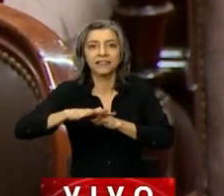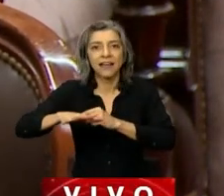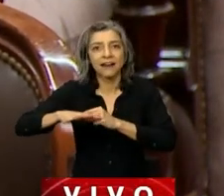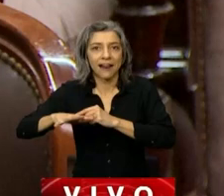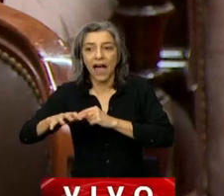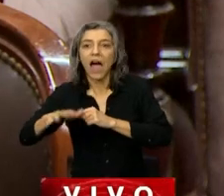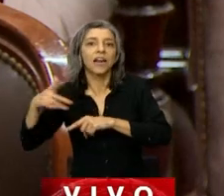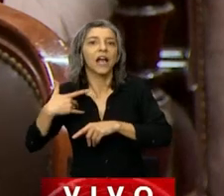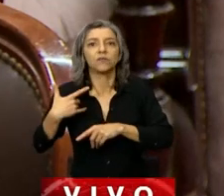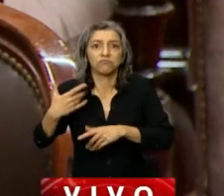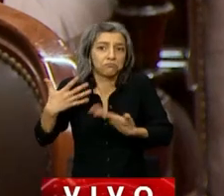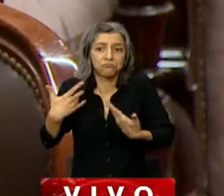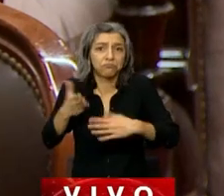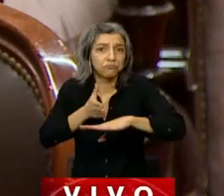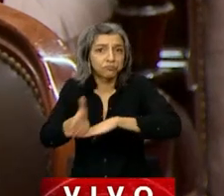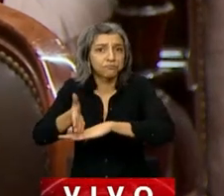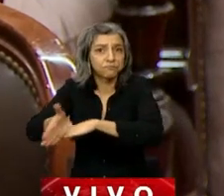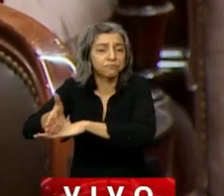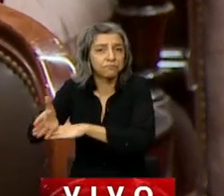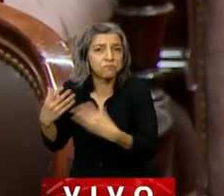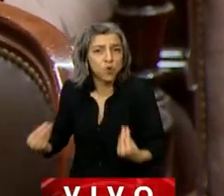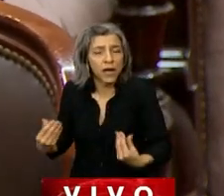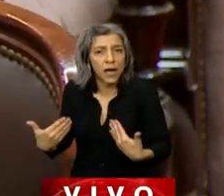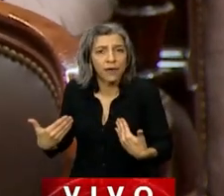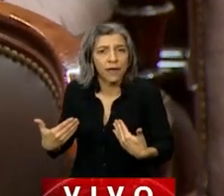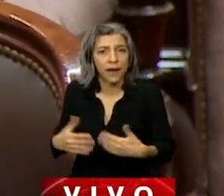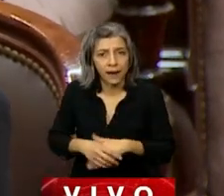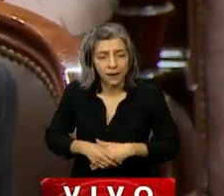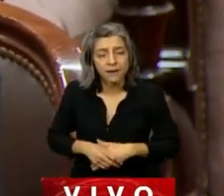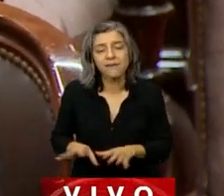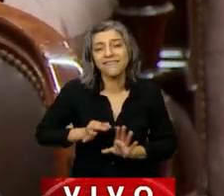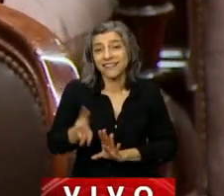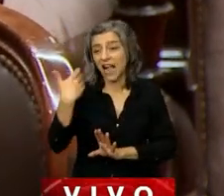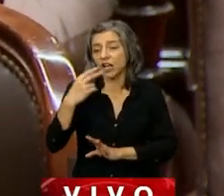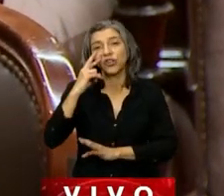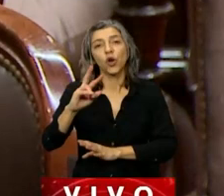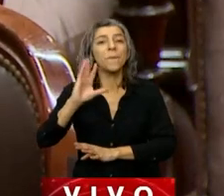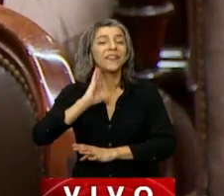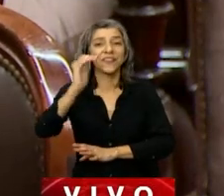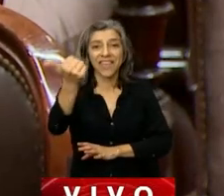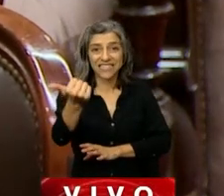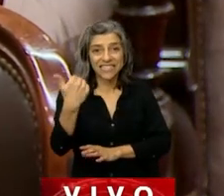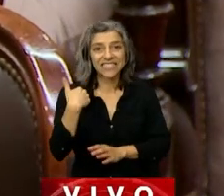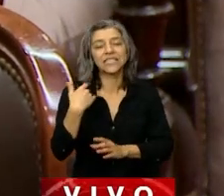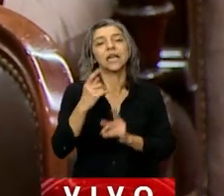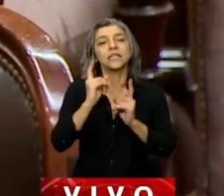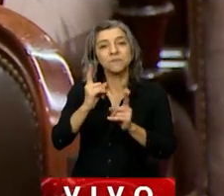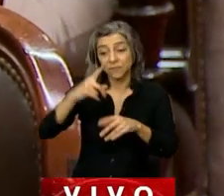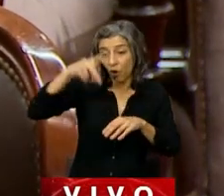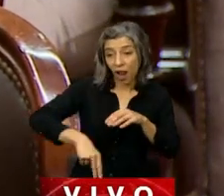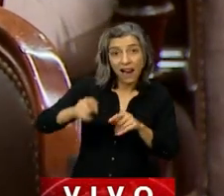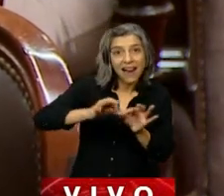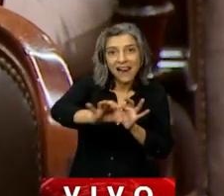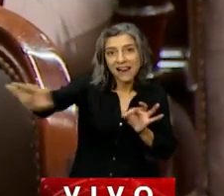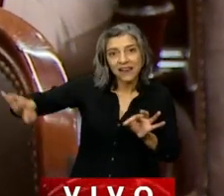se consolidan en la zona. Esto es básico. Miren, en el año 2016, la CLPC cristalizó el